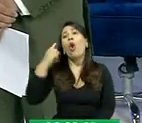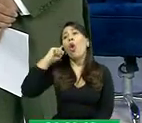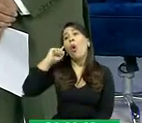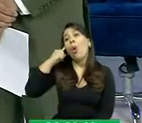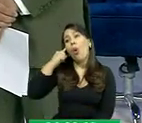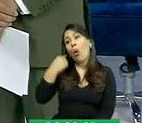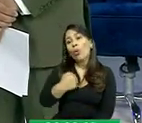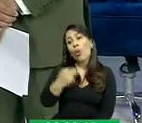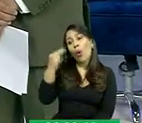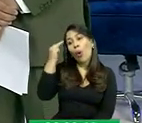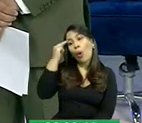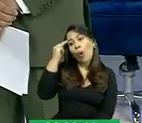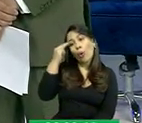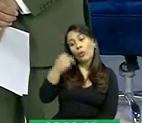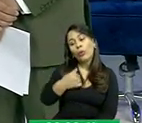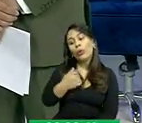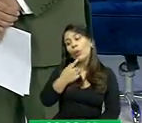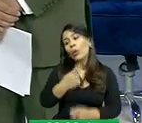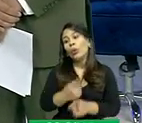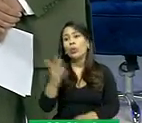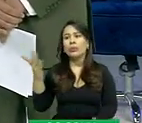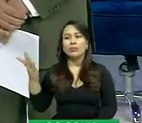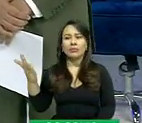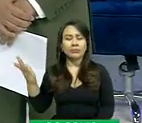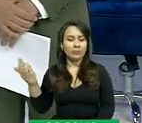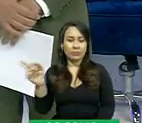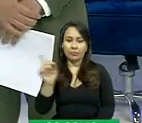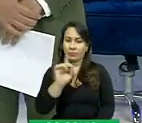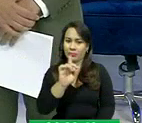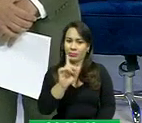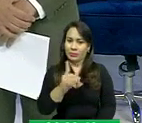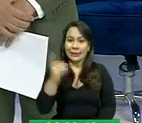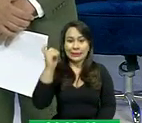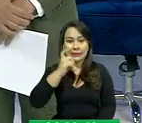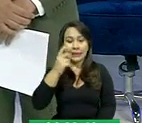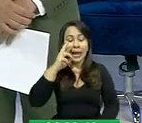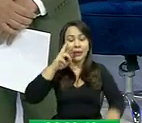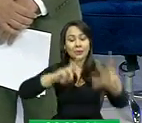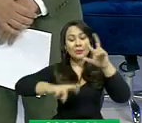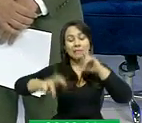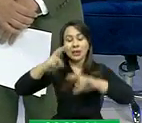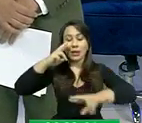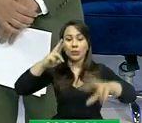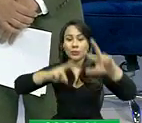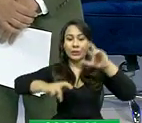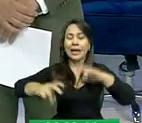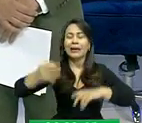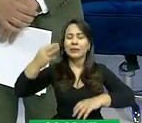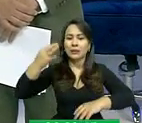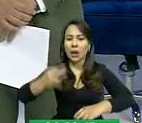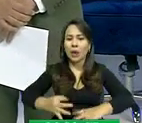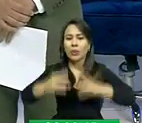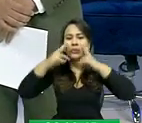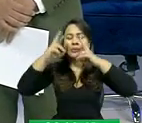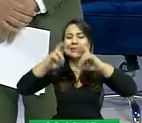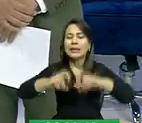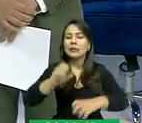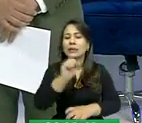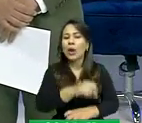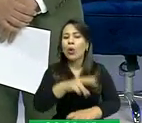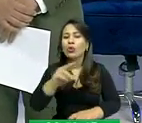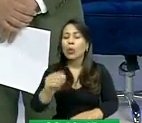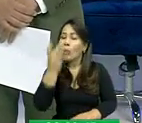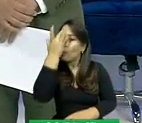y que tiene trastornos mentales y que lo hizo por eso. Entonces, aquello habrá que verificarlo, certificar si efectivamente fue cierto, porque